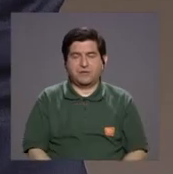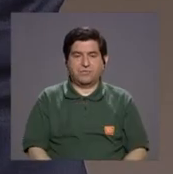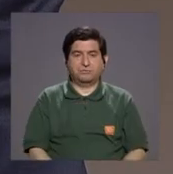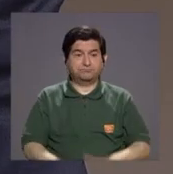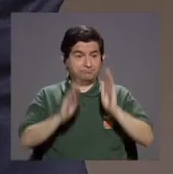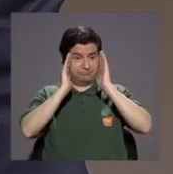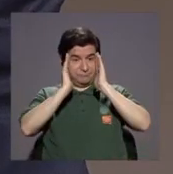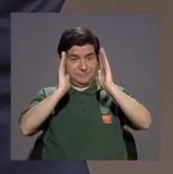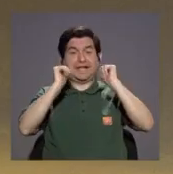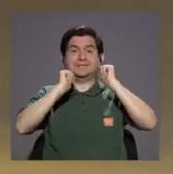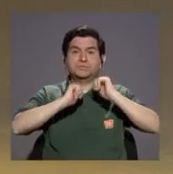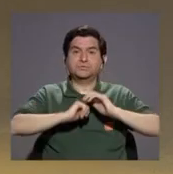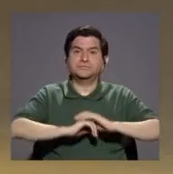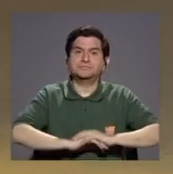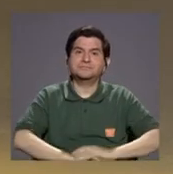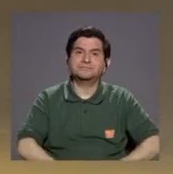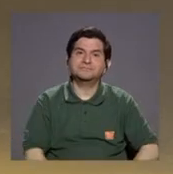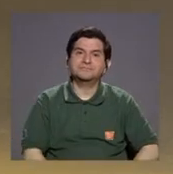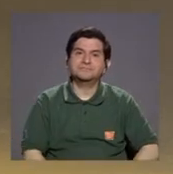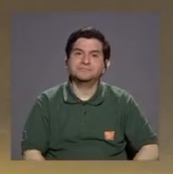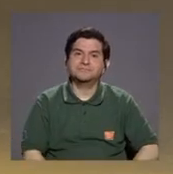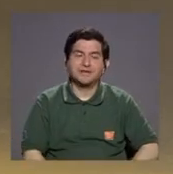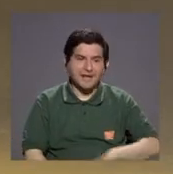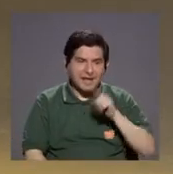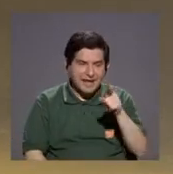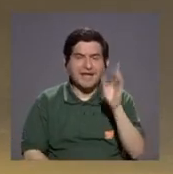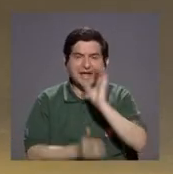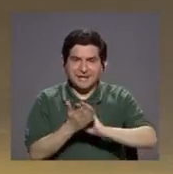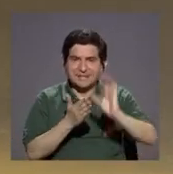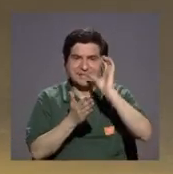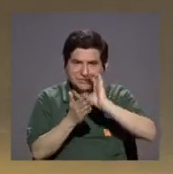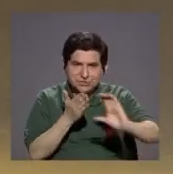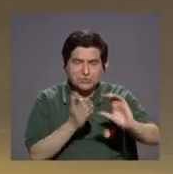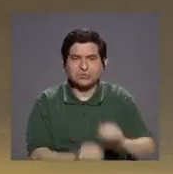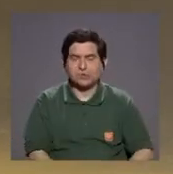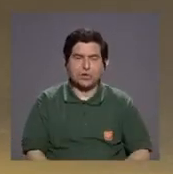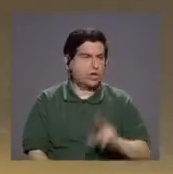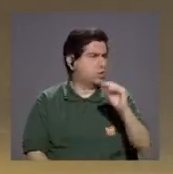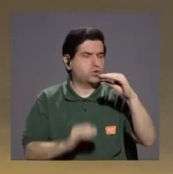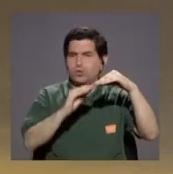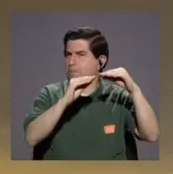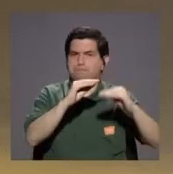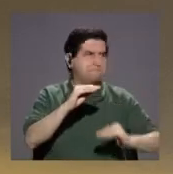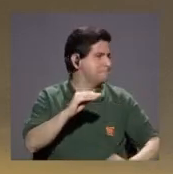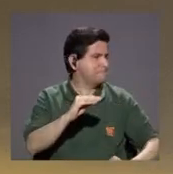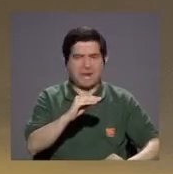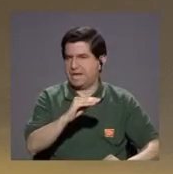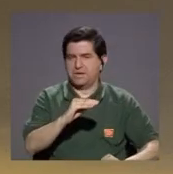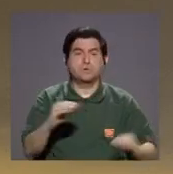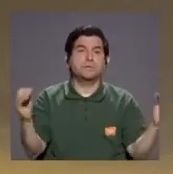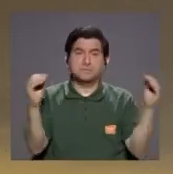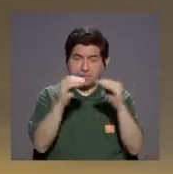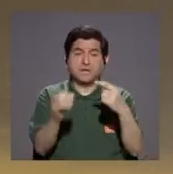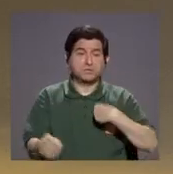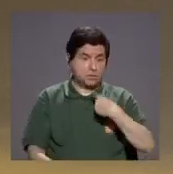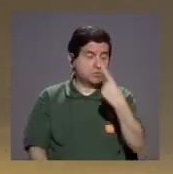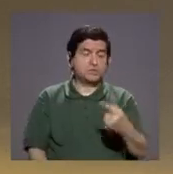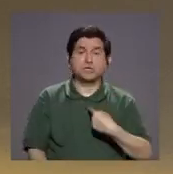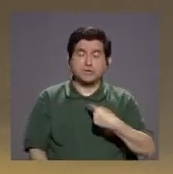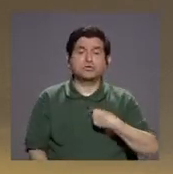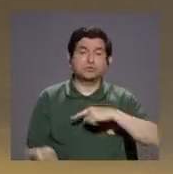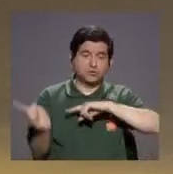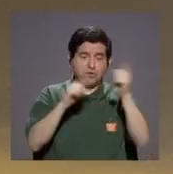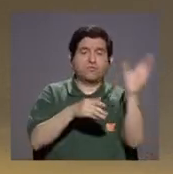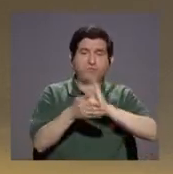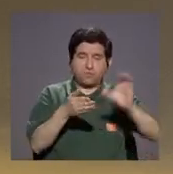y esos colegios no son menos son más y yo tengo que decir que yo realice de